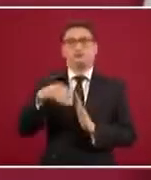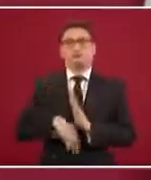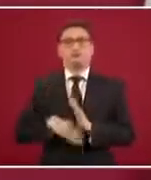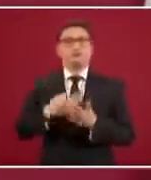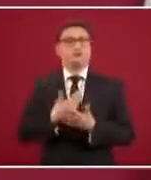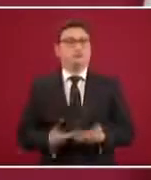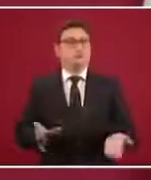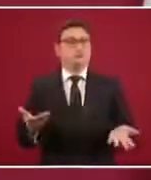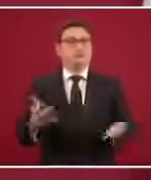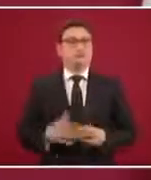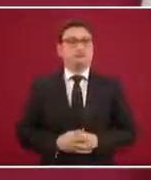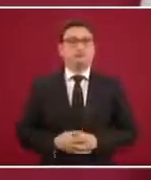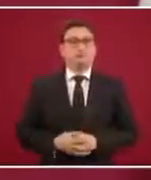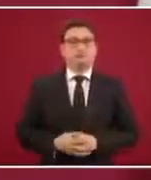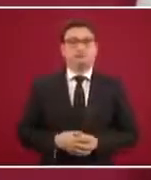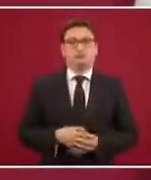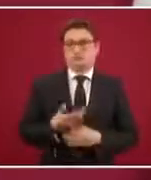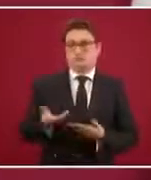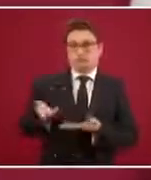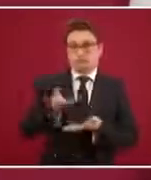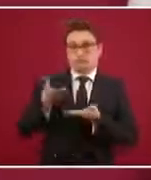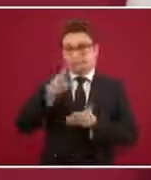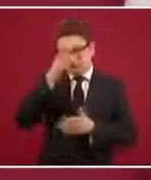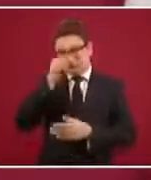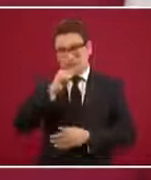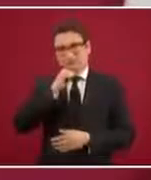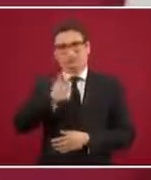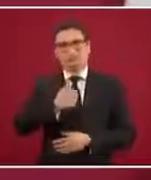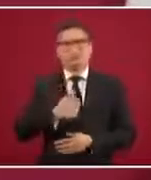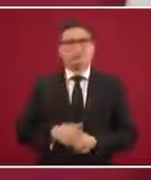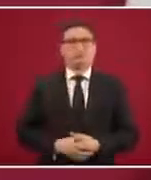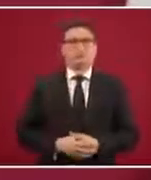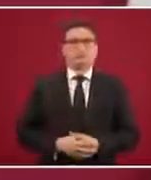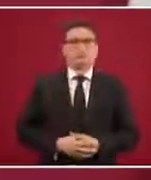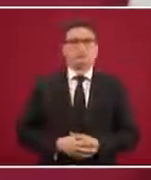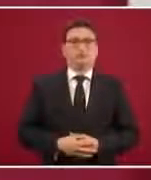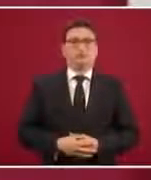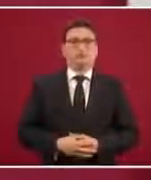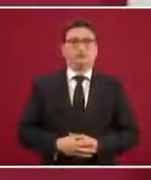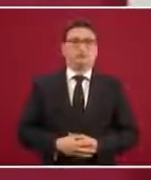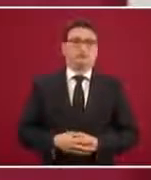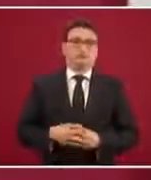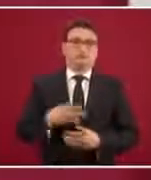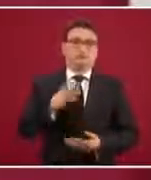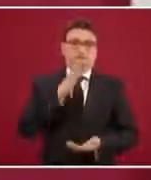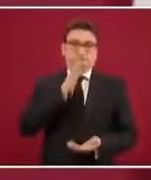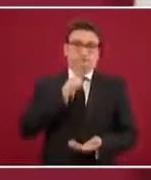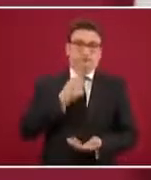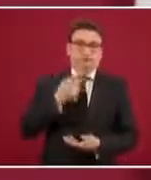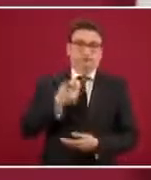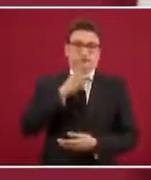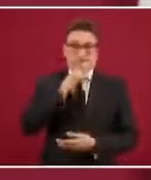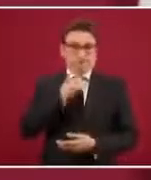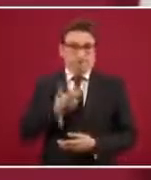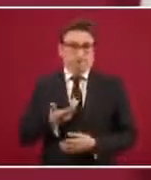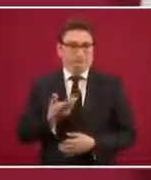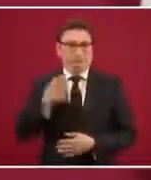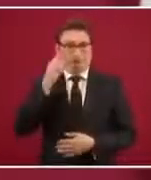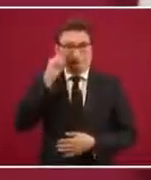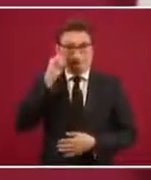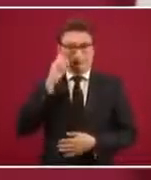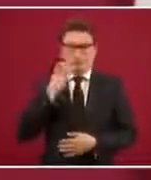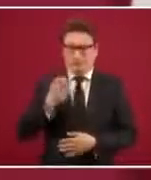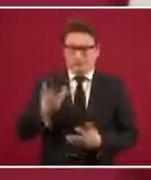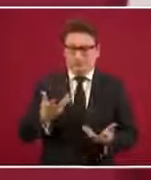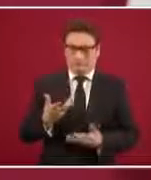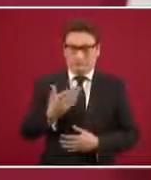ahora no ha habido acuerdo, no ha habido arreglo. No puede ser, pues, que se actúe